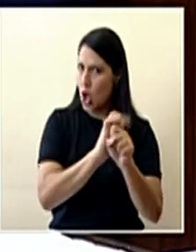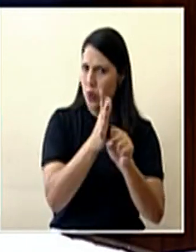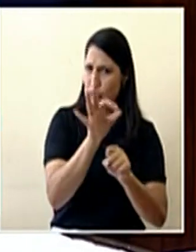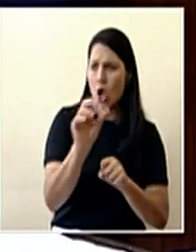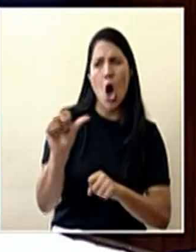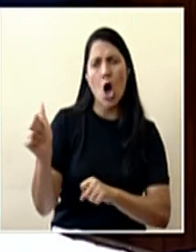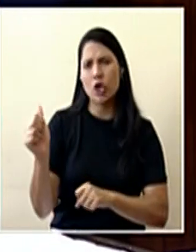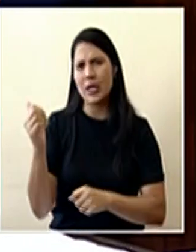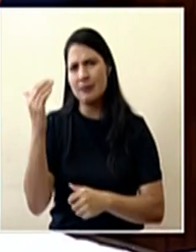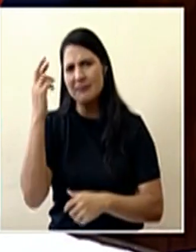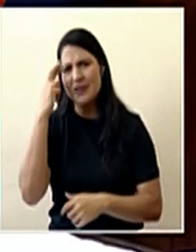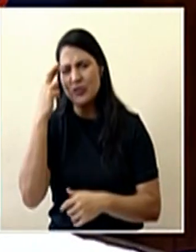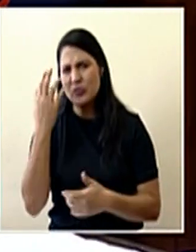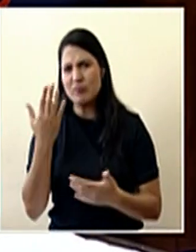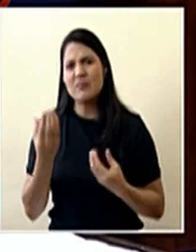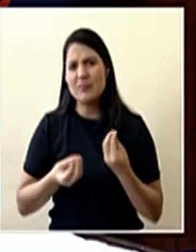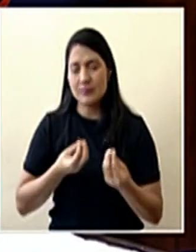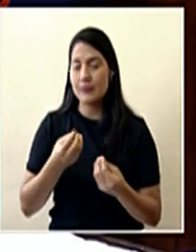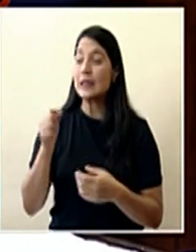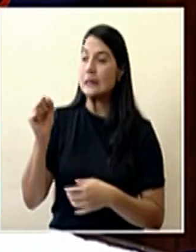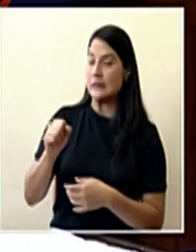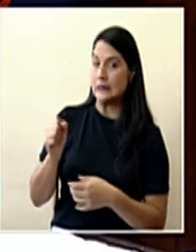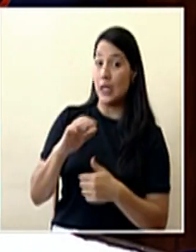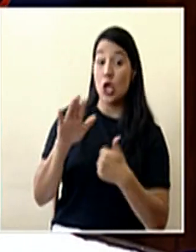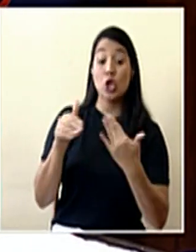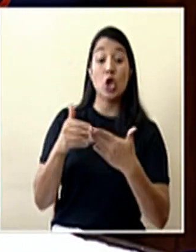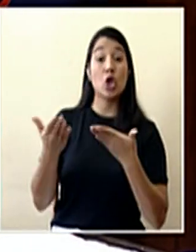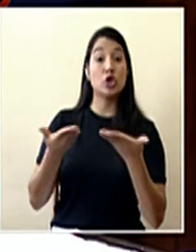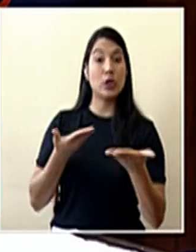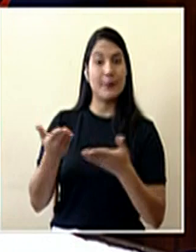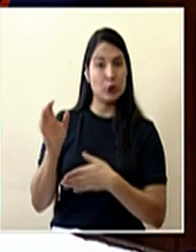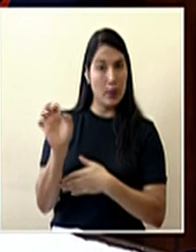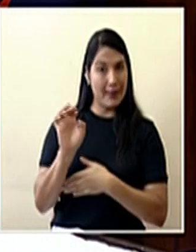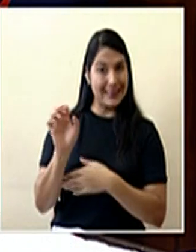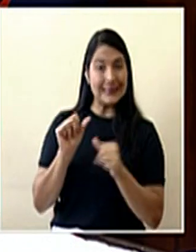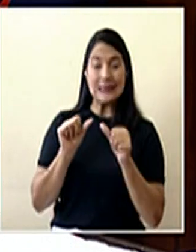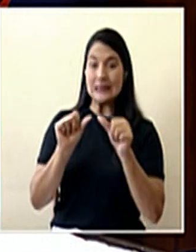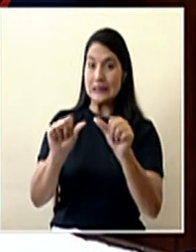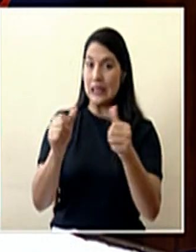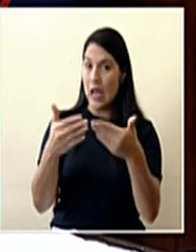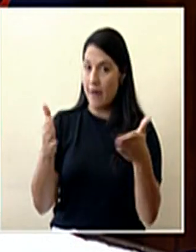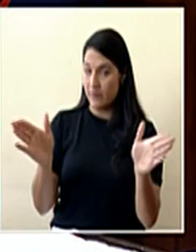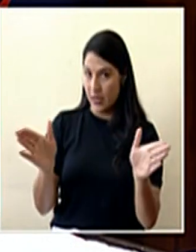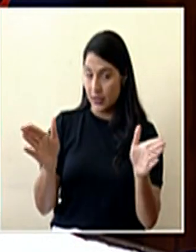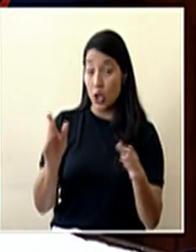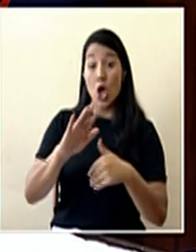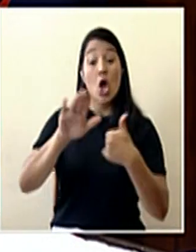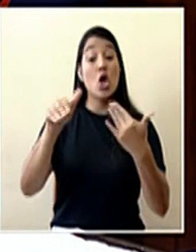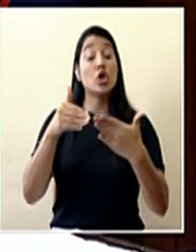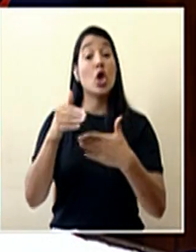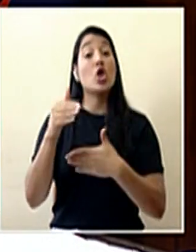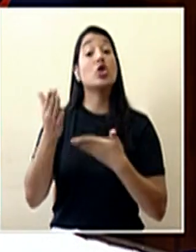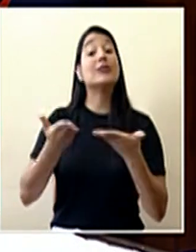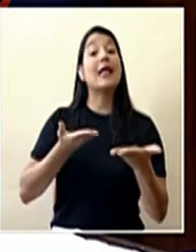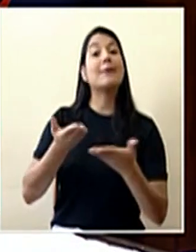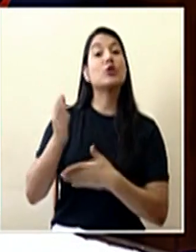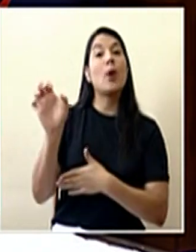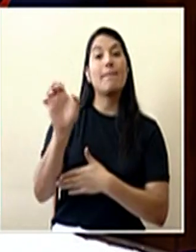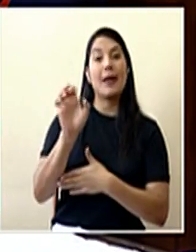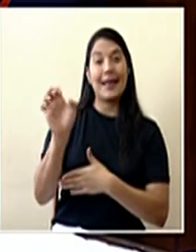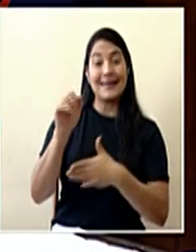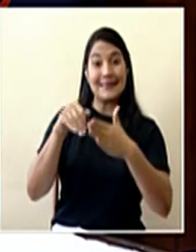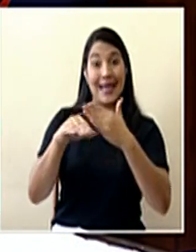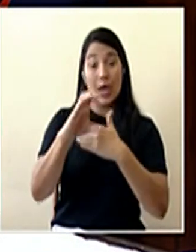por otra situación. Sí, primero, todos los servicios de emergencia se mantienen abiertos y todos los servicios de emergencia del país tienen